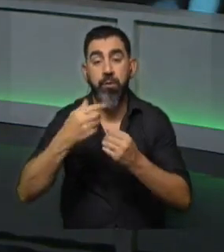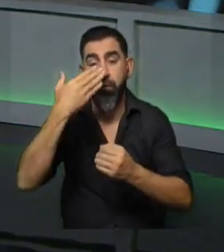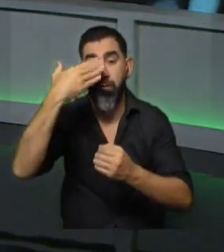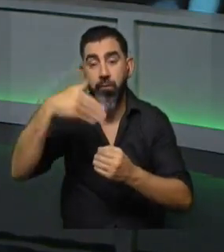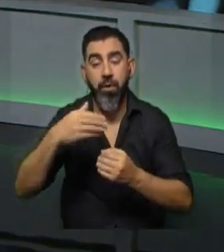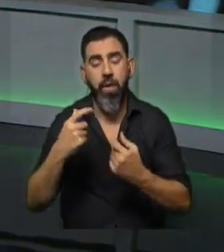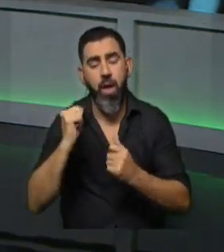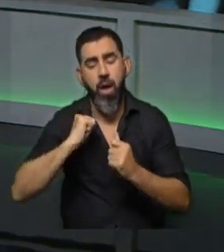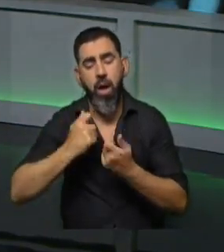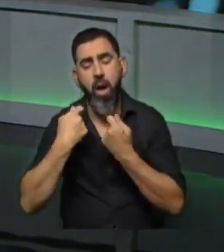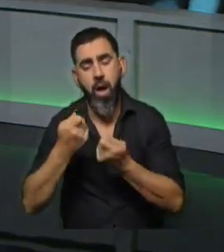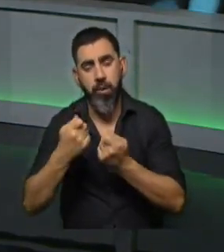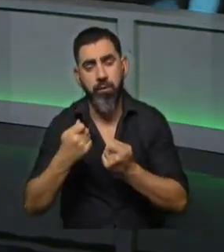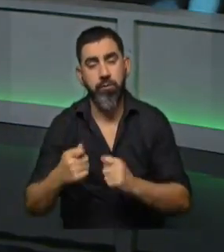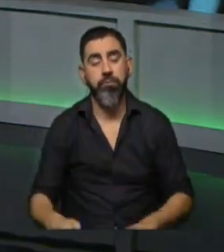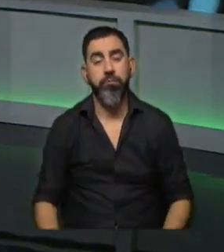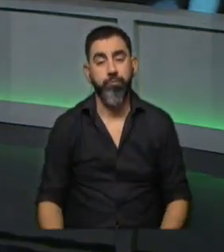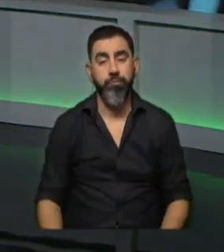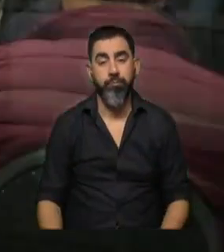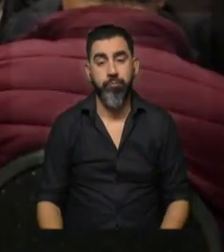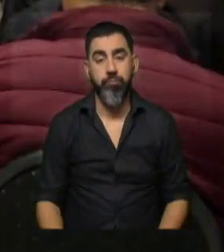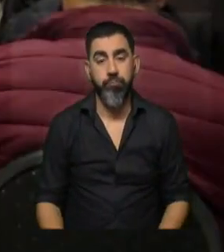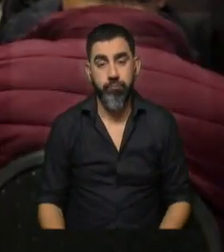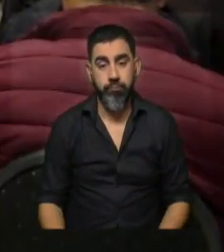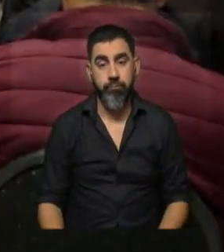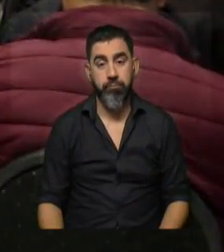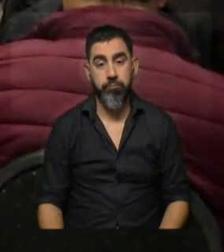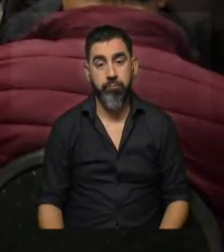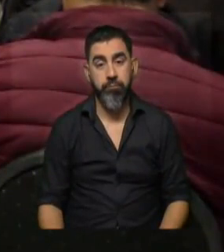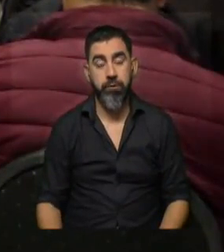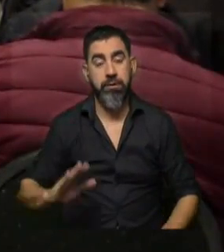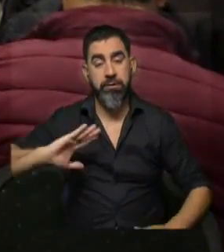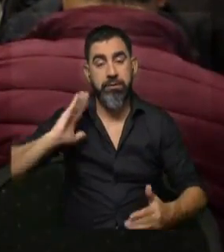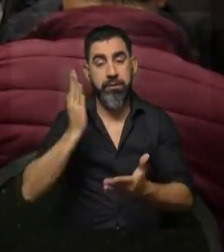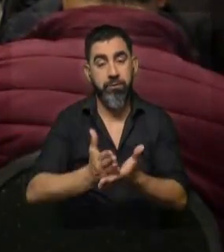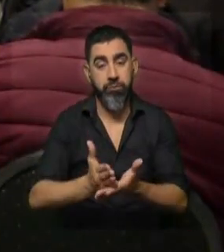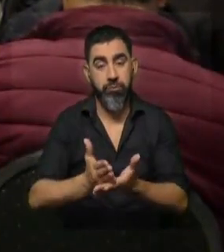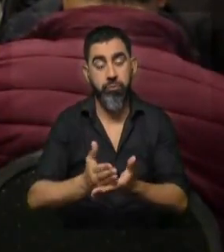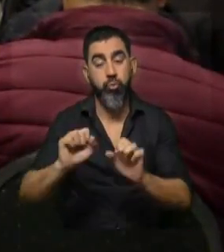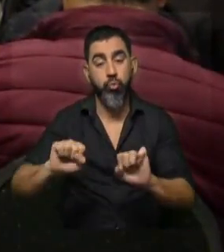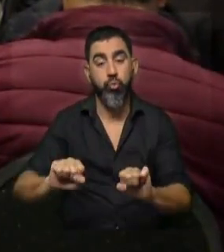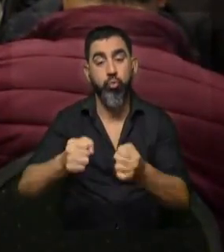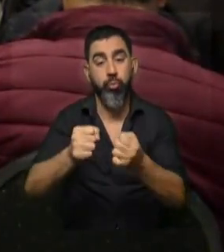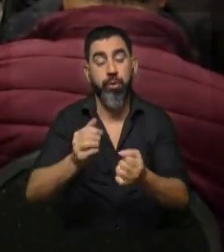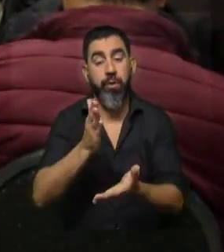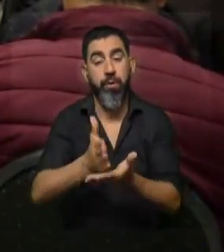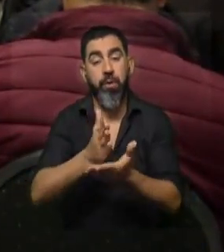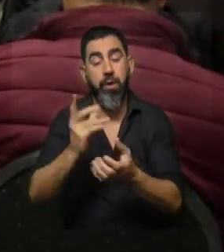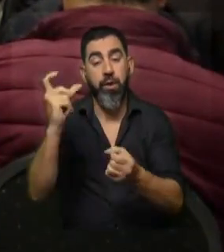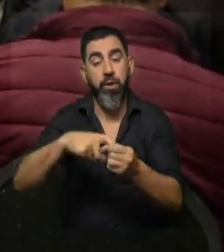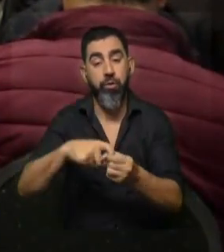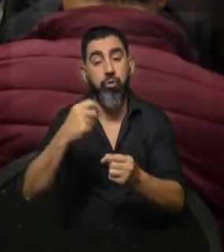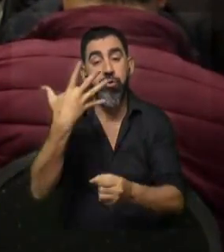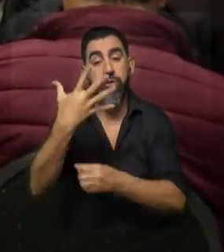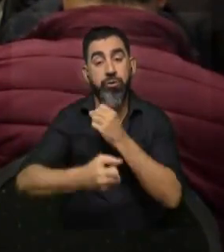de desgaste que había comenzado hace años la sanción a Cabrera supone la suspensión de sus derechos Como afiliado